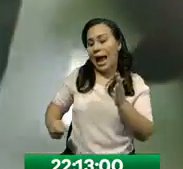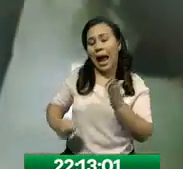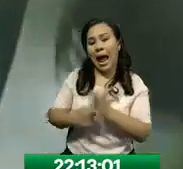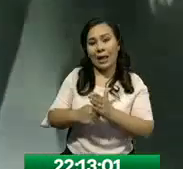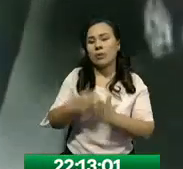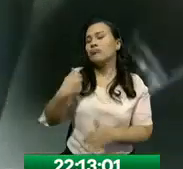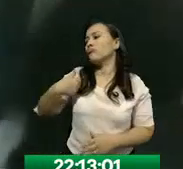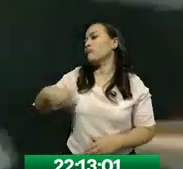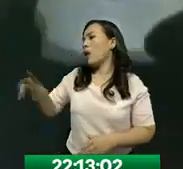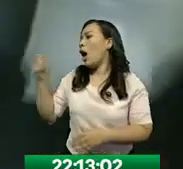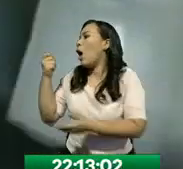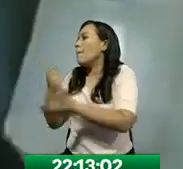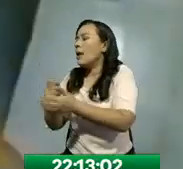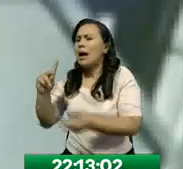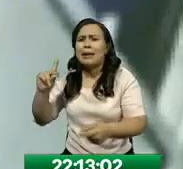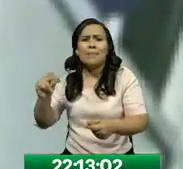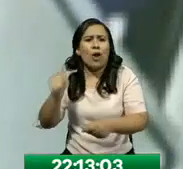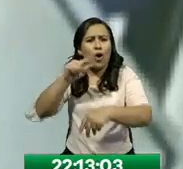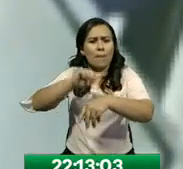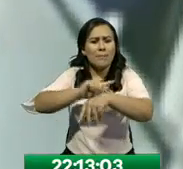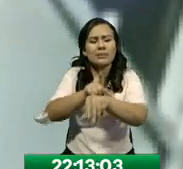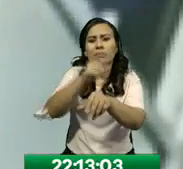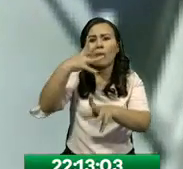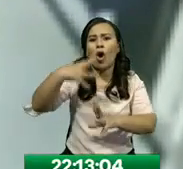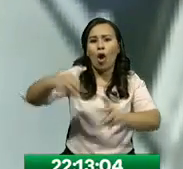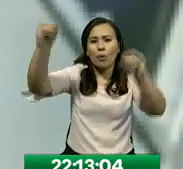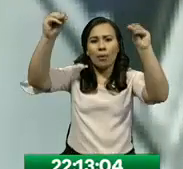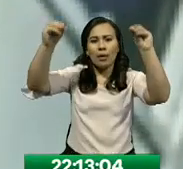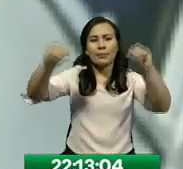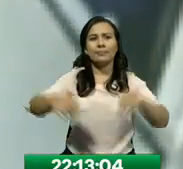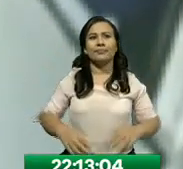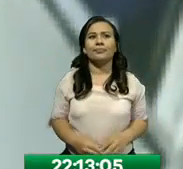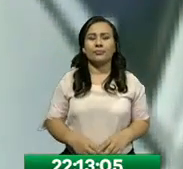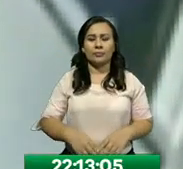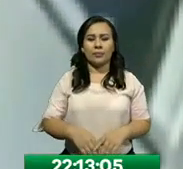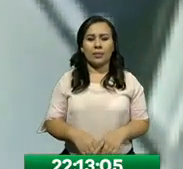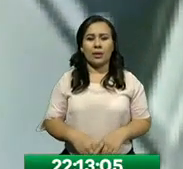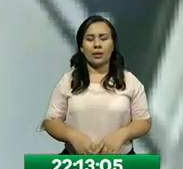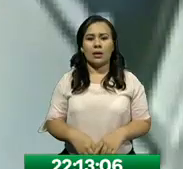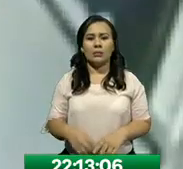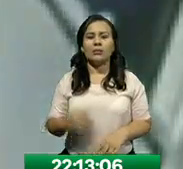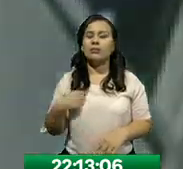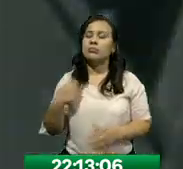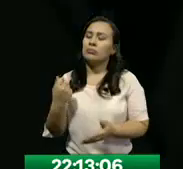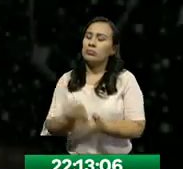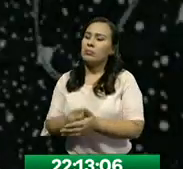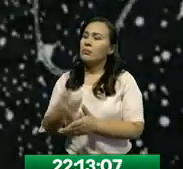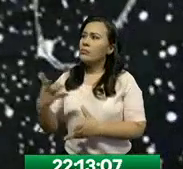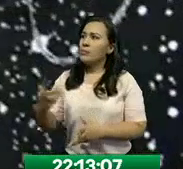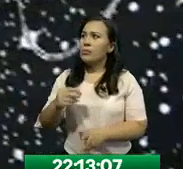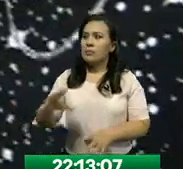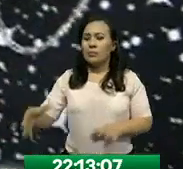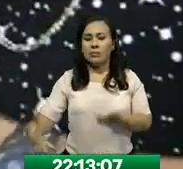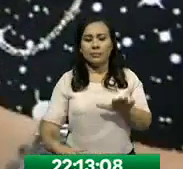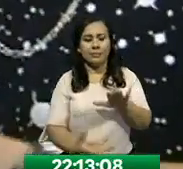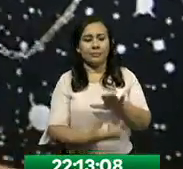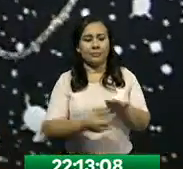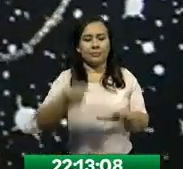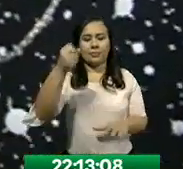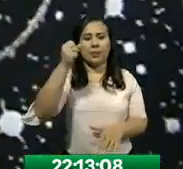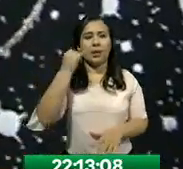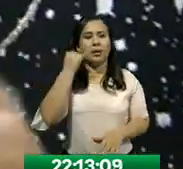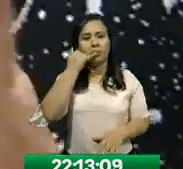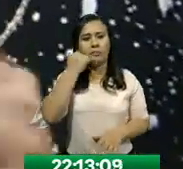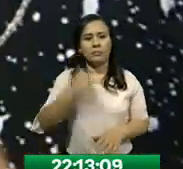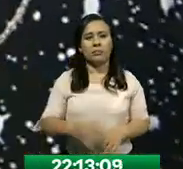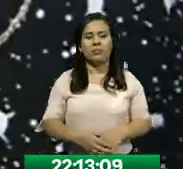y en pocos segundos se lo llevó de ese lugar. Fue a comprar después, más espero que me vaya. El man cogió, metió la mano aquí y se me fue llevando